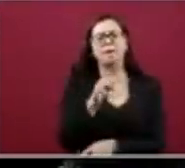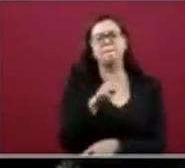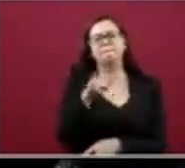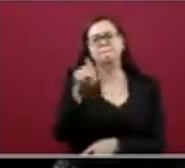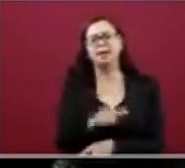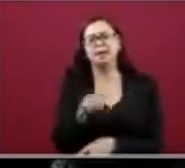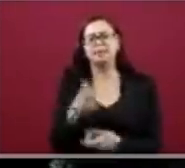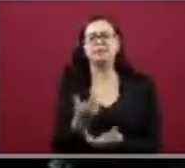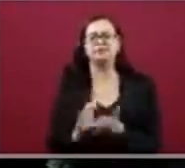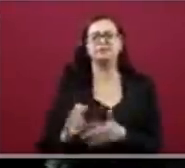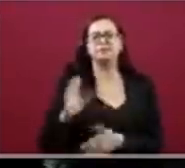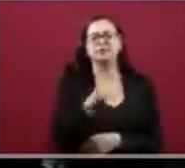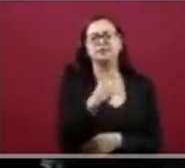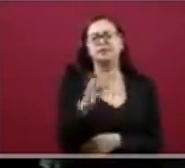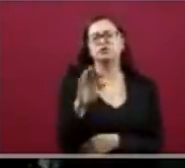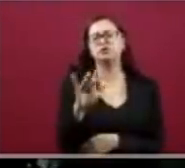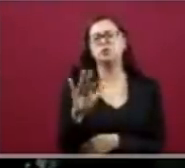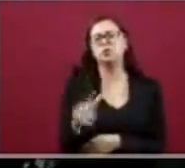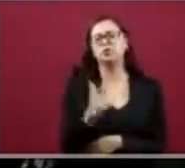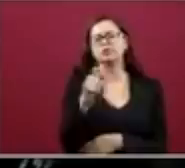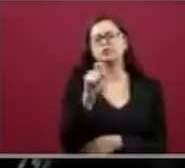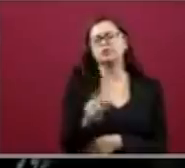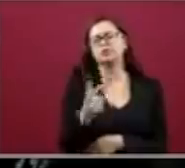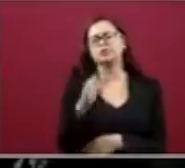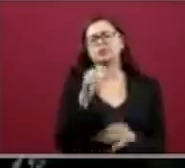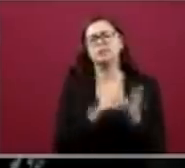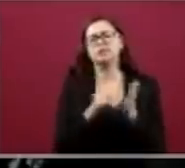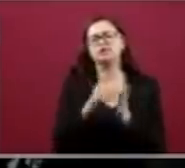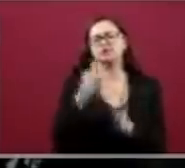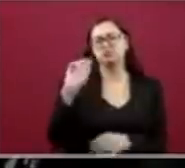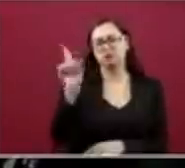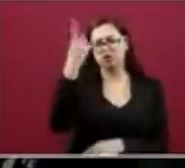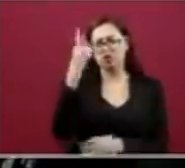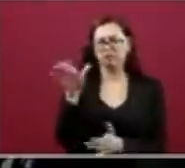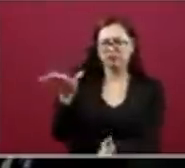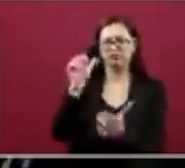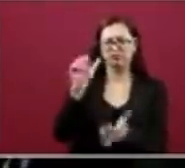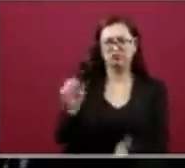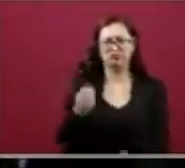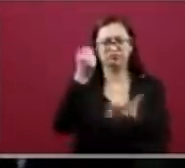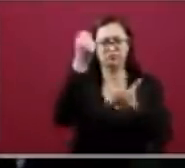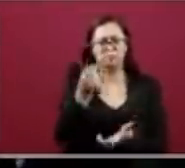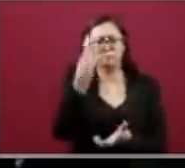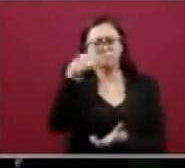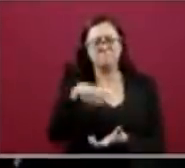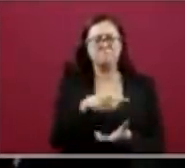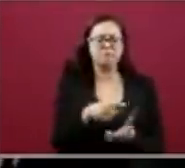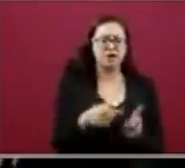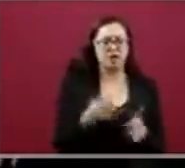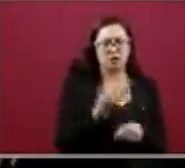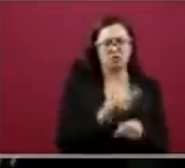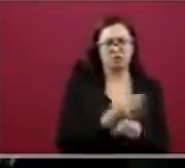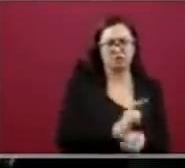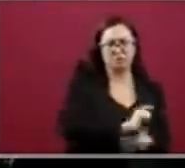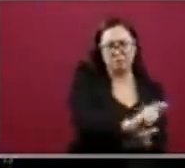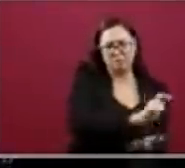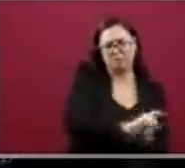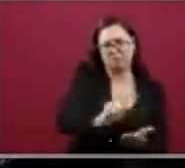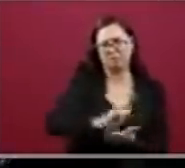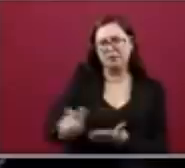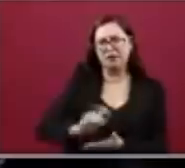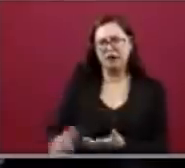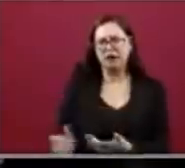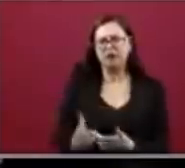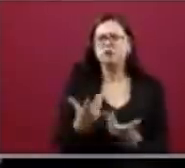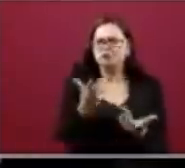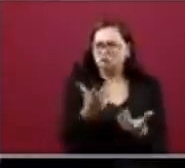157.5 millones de dólares para poder, poder solventar esta situación, presidente. ¿Cree usted